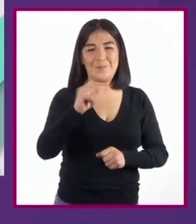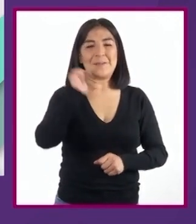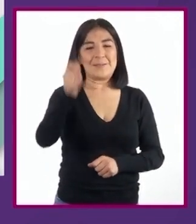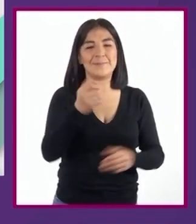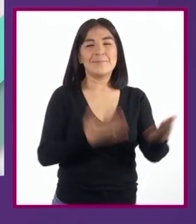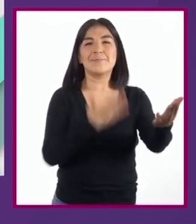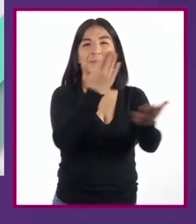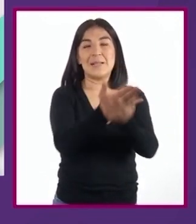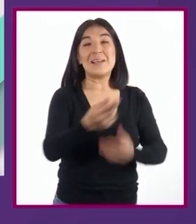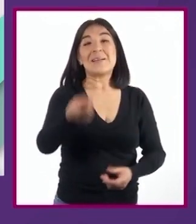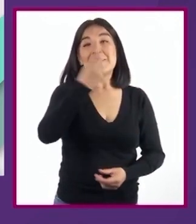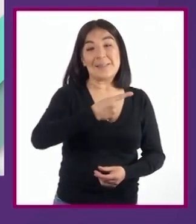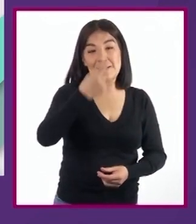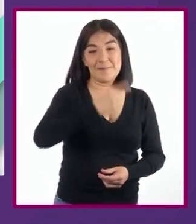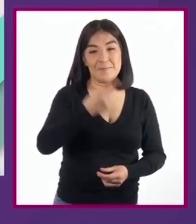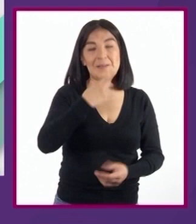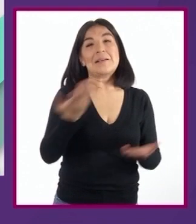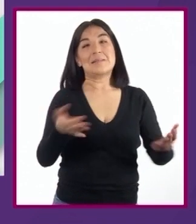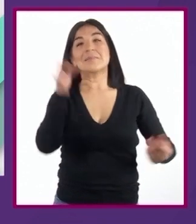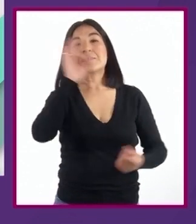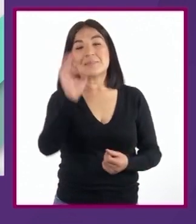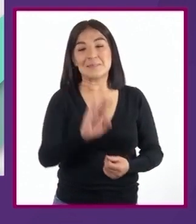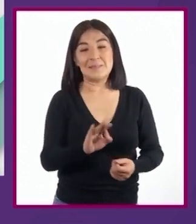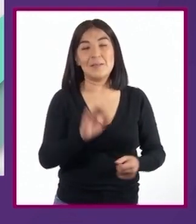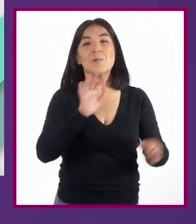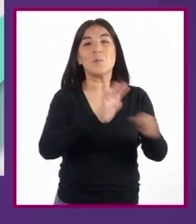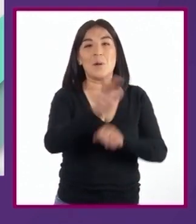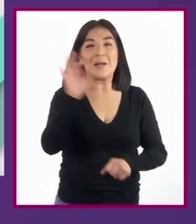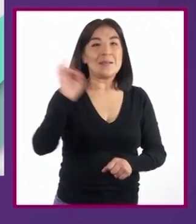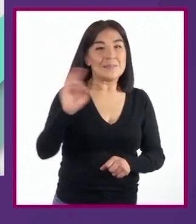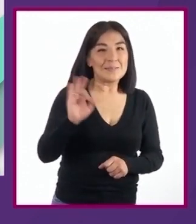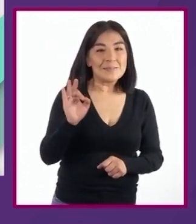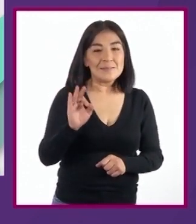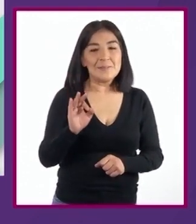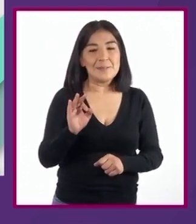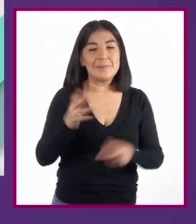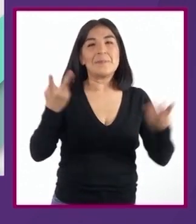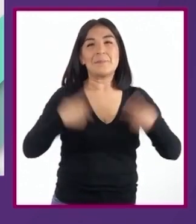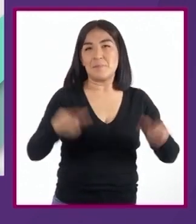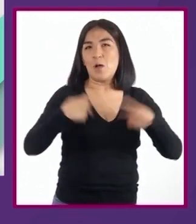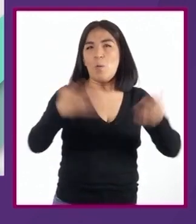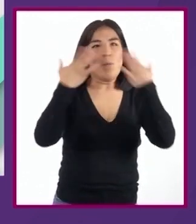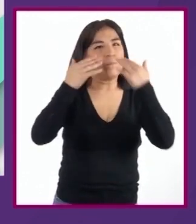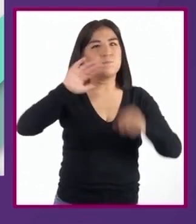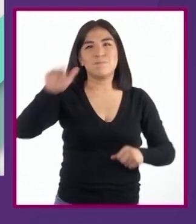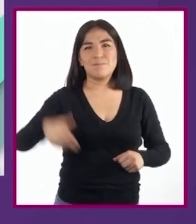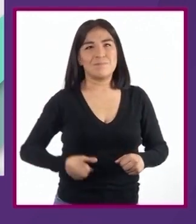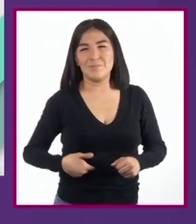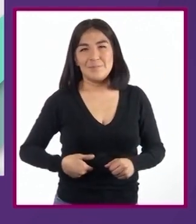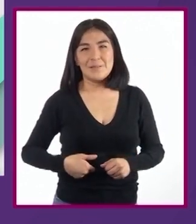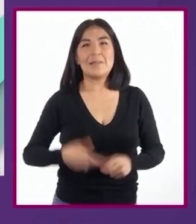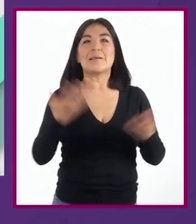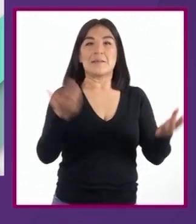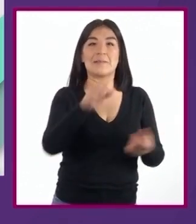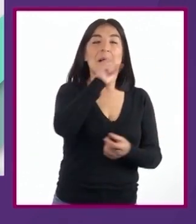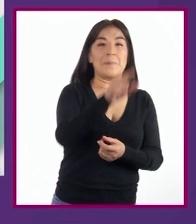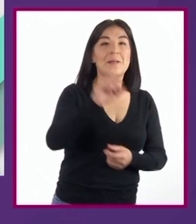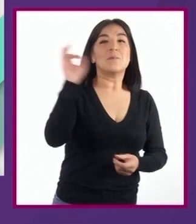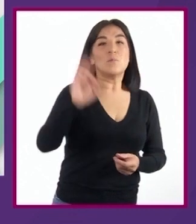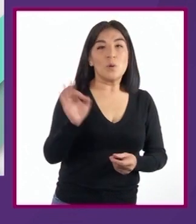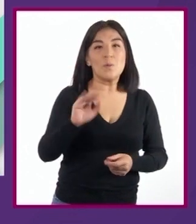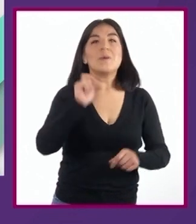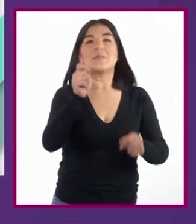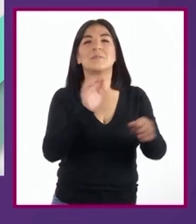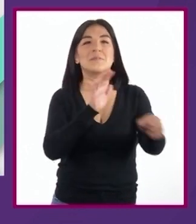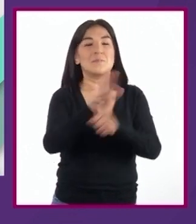solicitan de los diabéticos la probabilidad de que el paciente no tenga fractura. La probabilidad